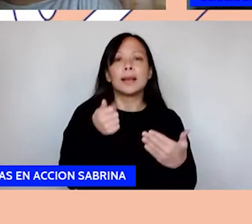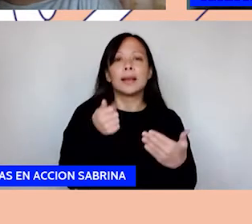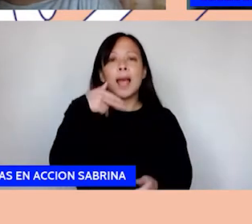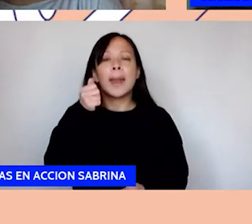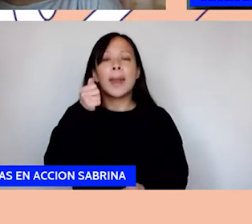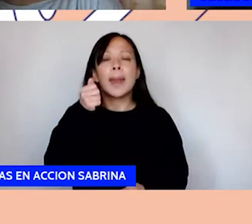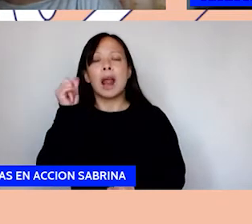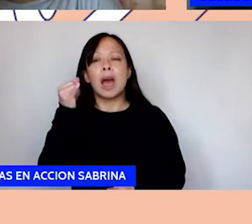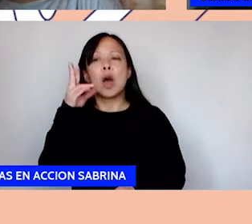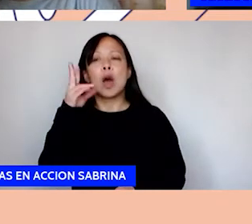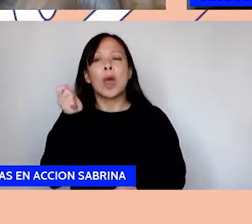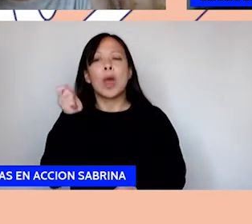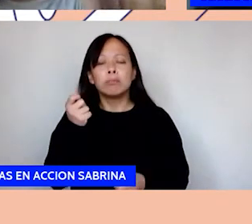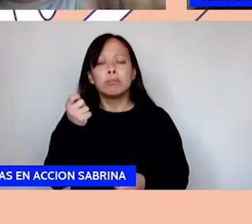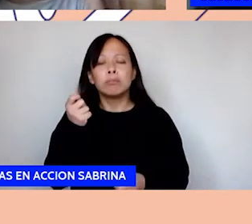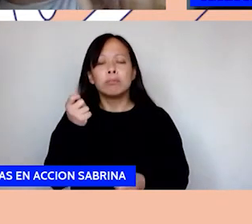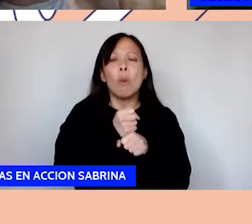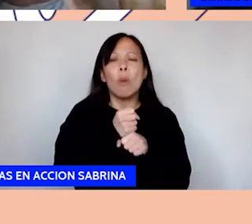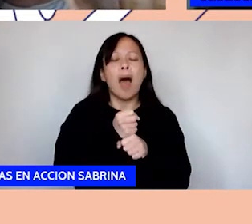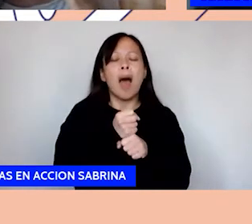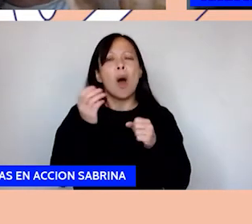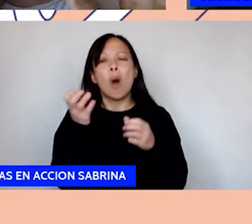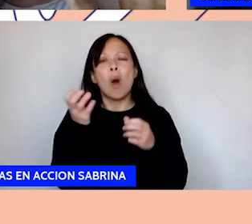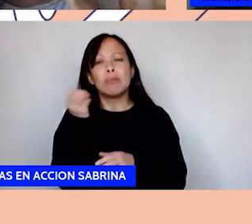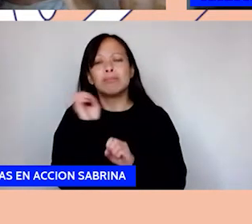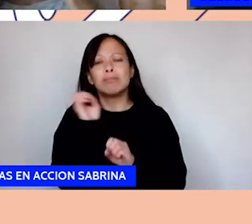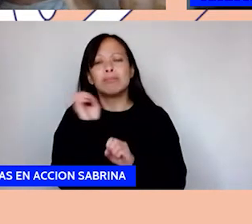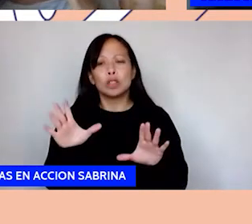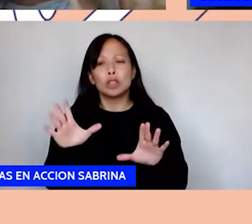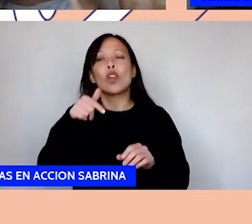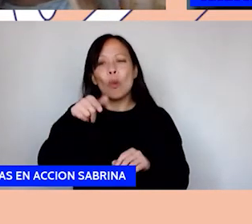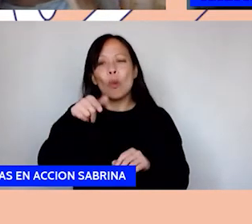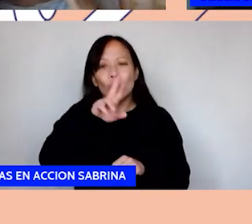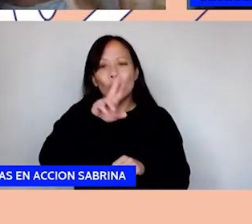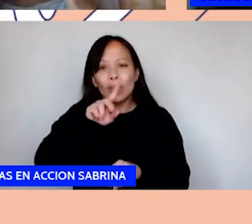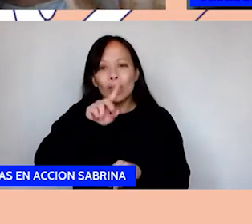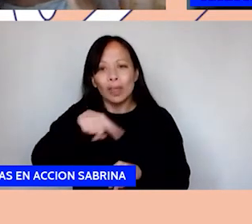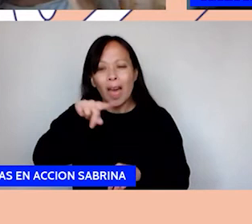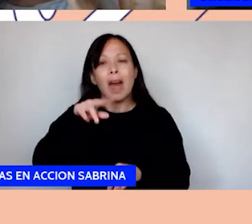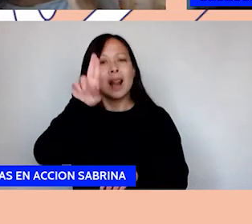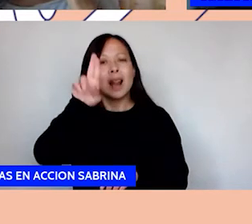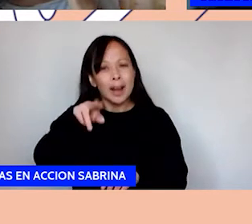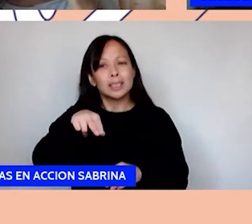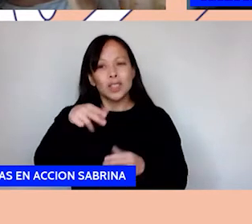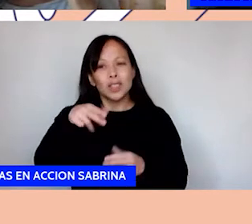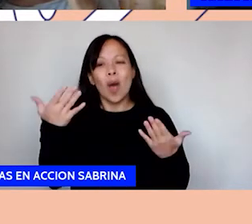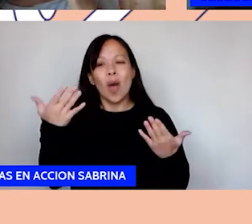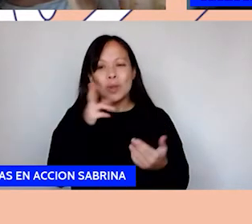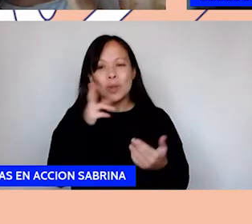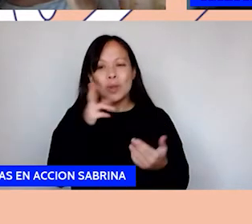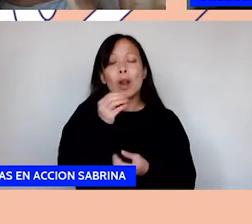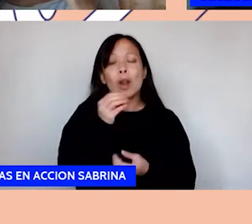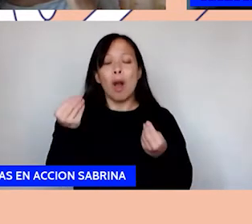razón. Definitivamente yo creo que las mujeres nos sentimos como más valientes, ¿no? Al saber que no estamos